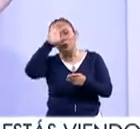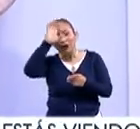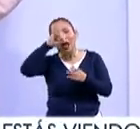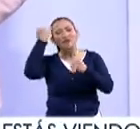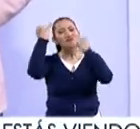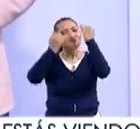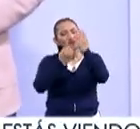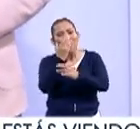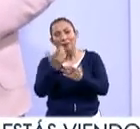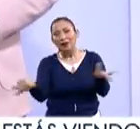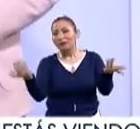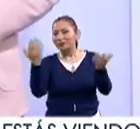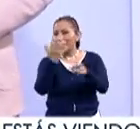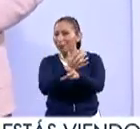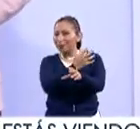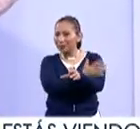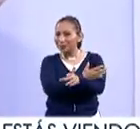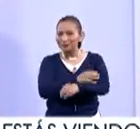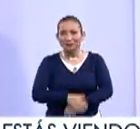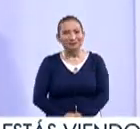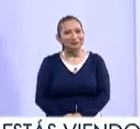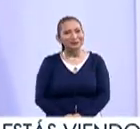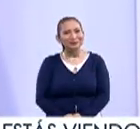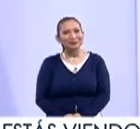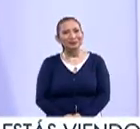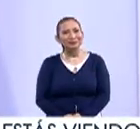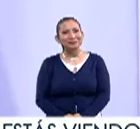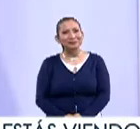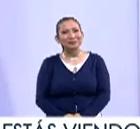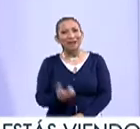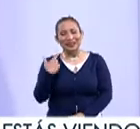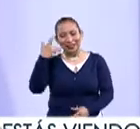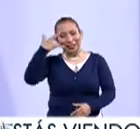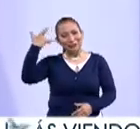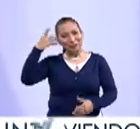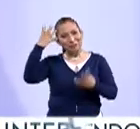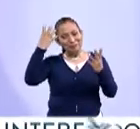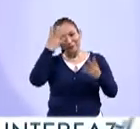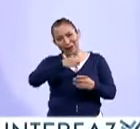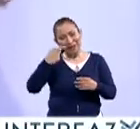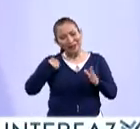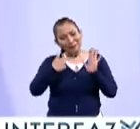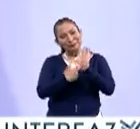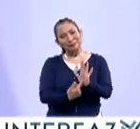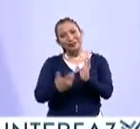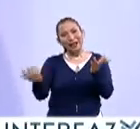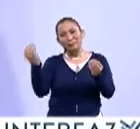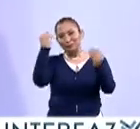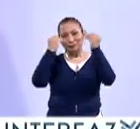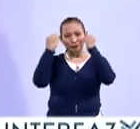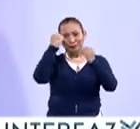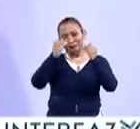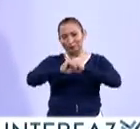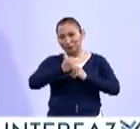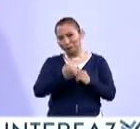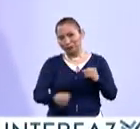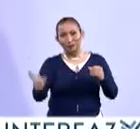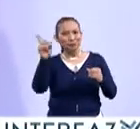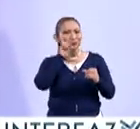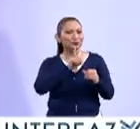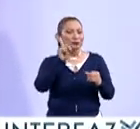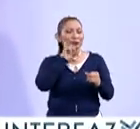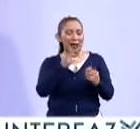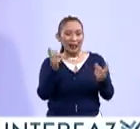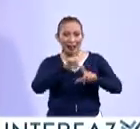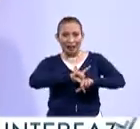la innovación, así que acompáñennos. Acompáñenos con este disfraz maravilloso que nos acaban de hacer nuestras maquillistas, por supuesto. Y